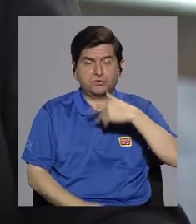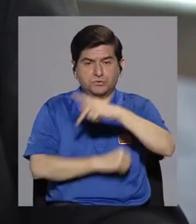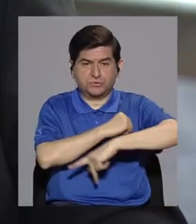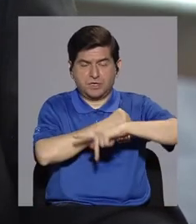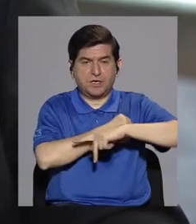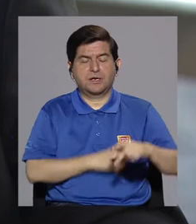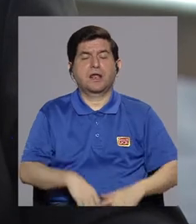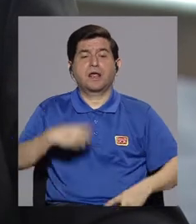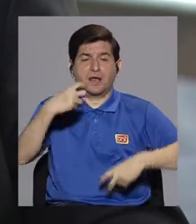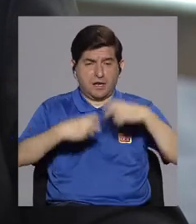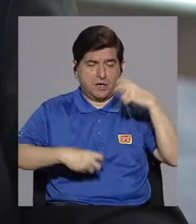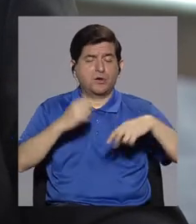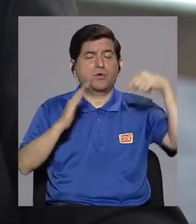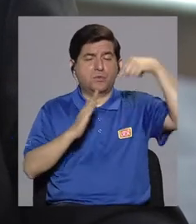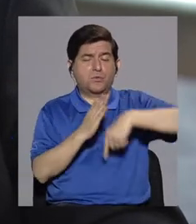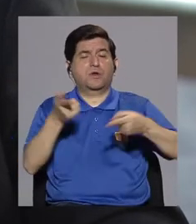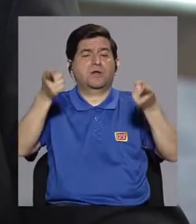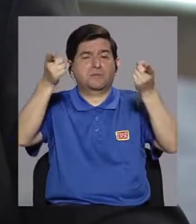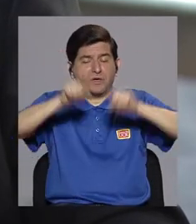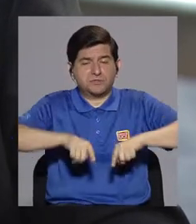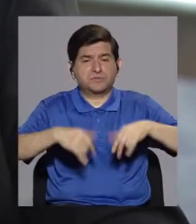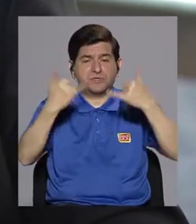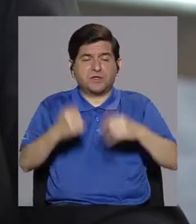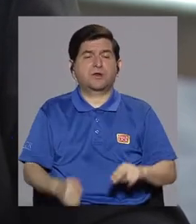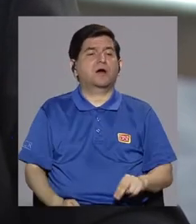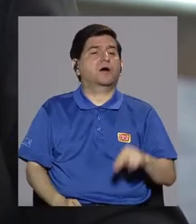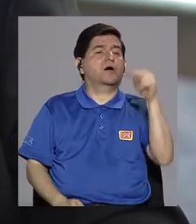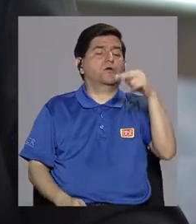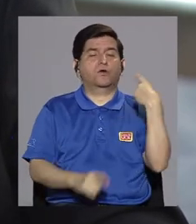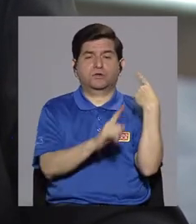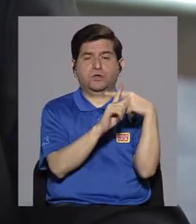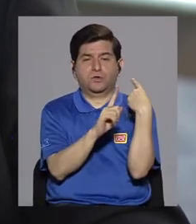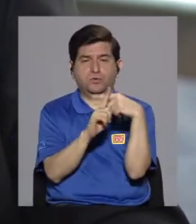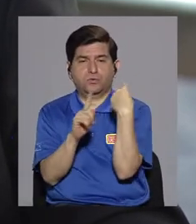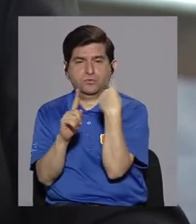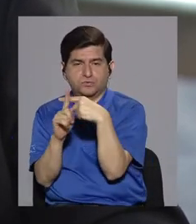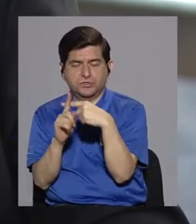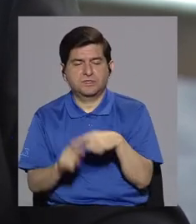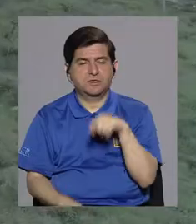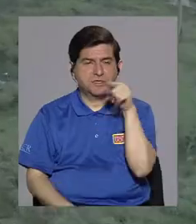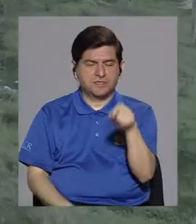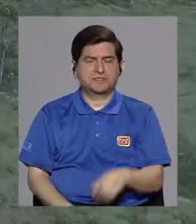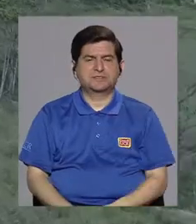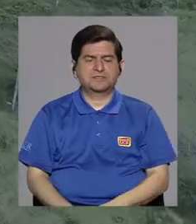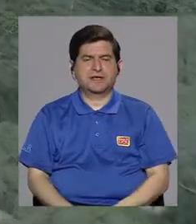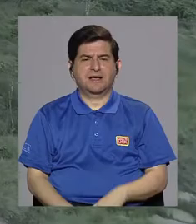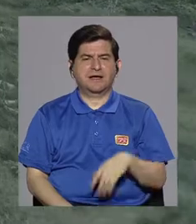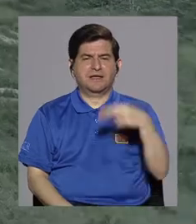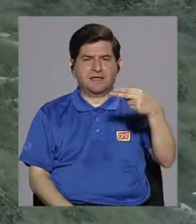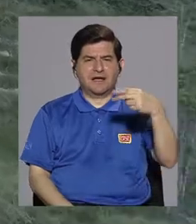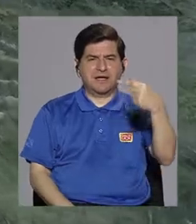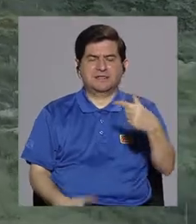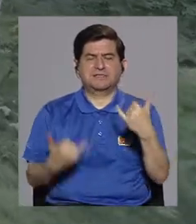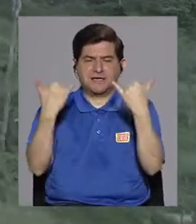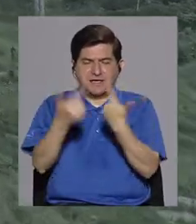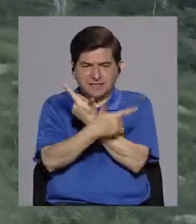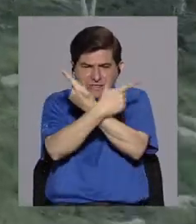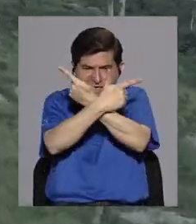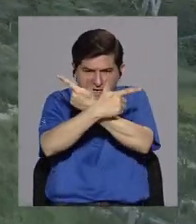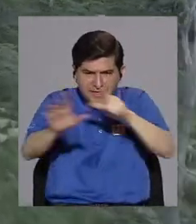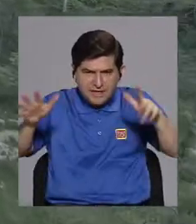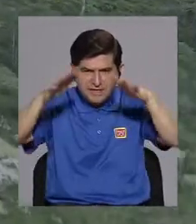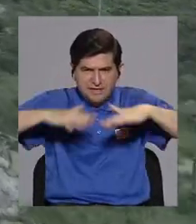país un problema muy serio con lo que está sucediendo al norte, en Crucitas, y la cantidad de mercurio que ha sido liberado al